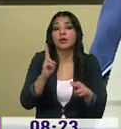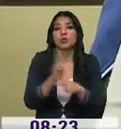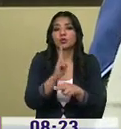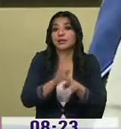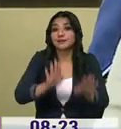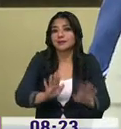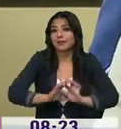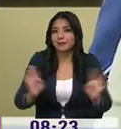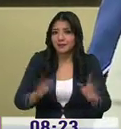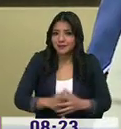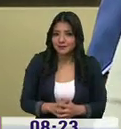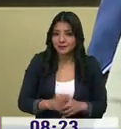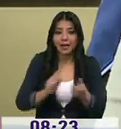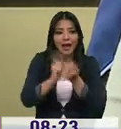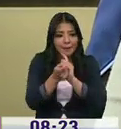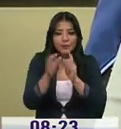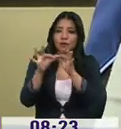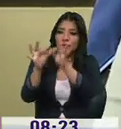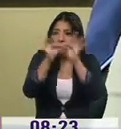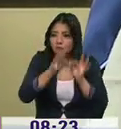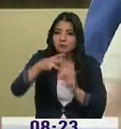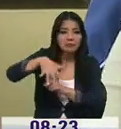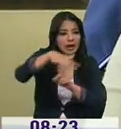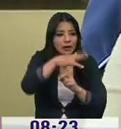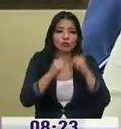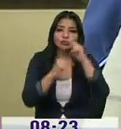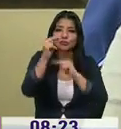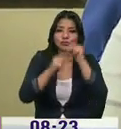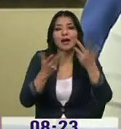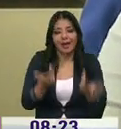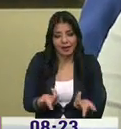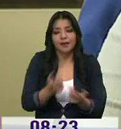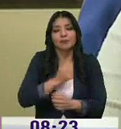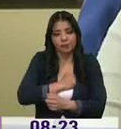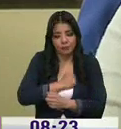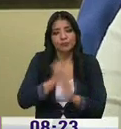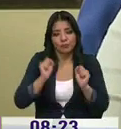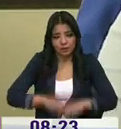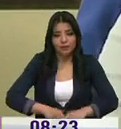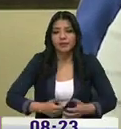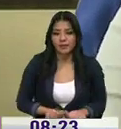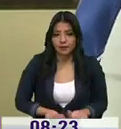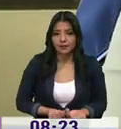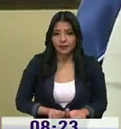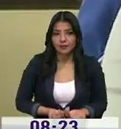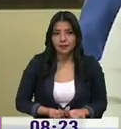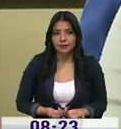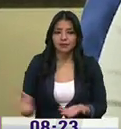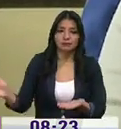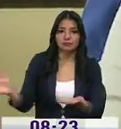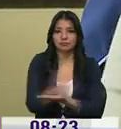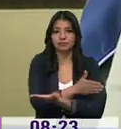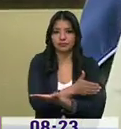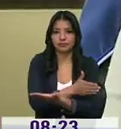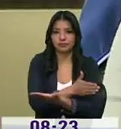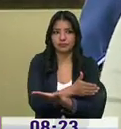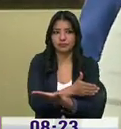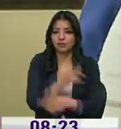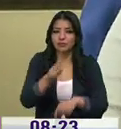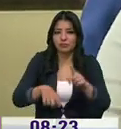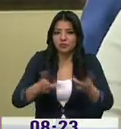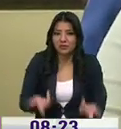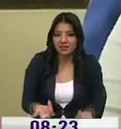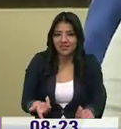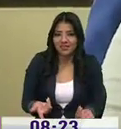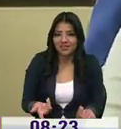está. Pero si ellos desean hacer un parque, tendríamos que tener la propiedad para poder incluso derrocar el bien, porque en caso contrario no se